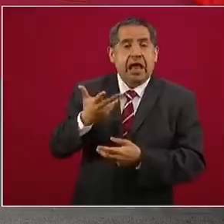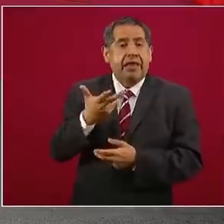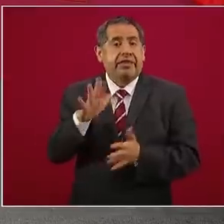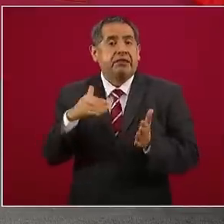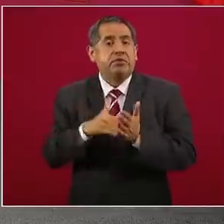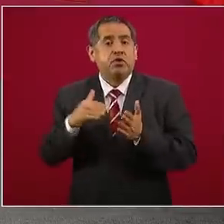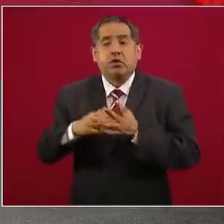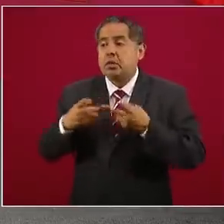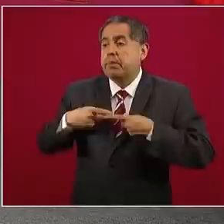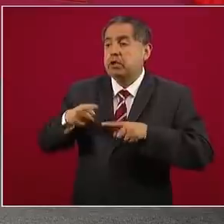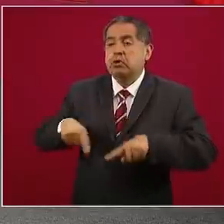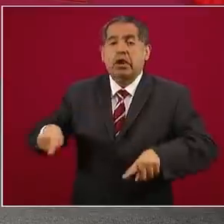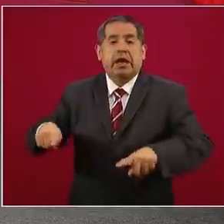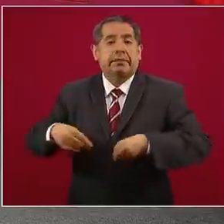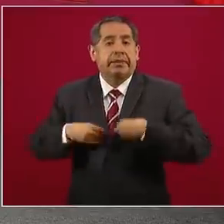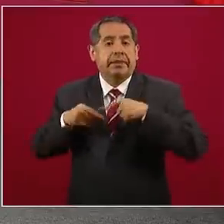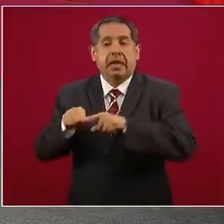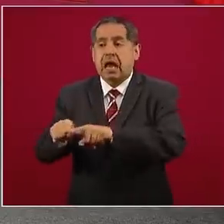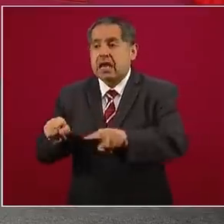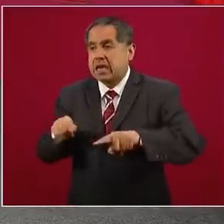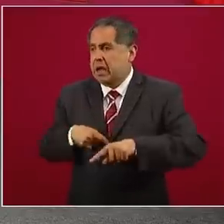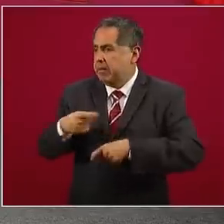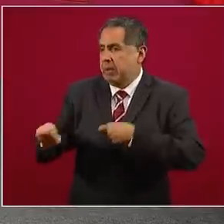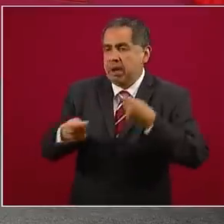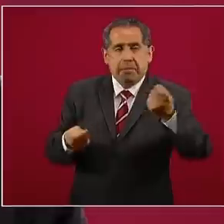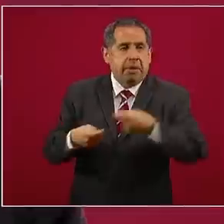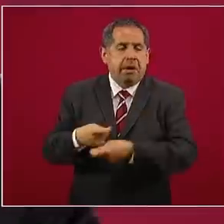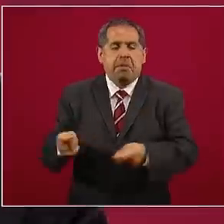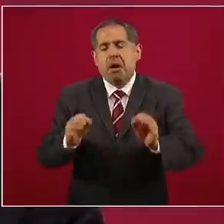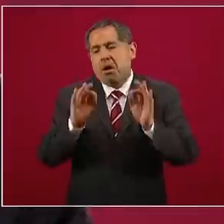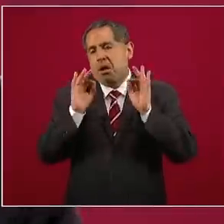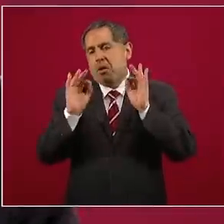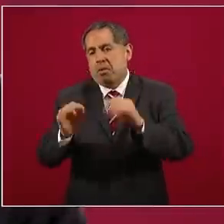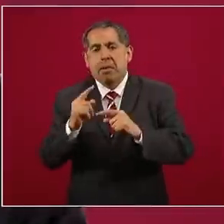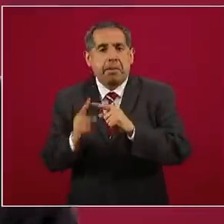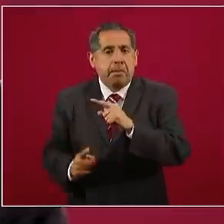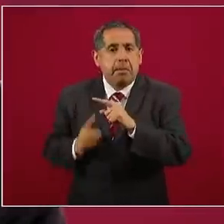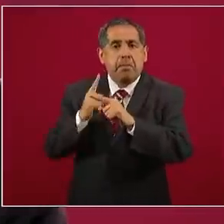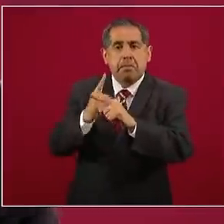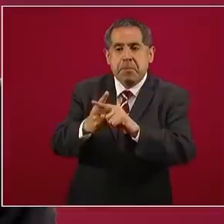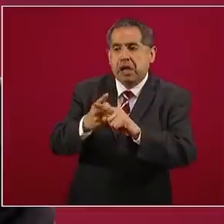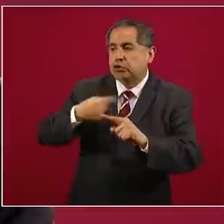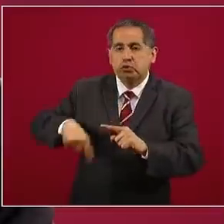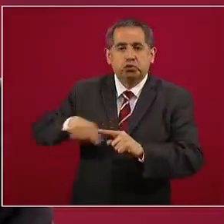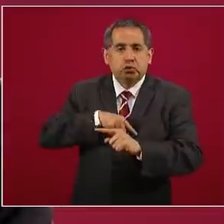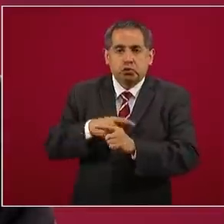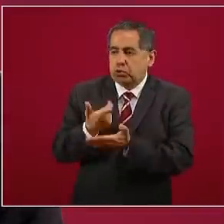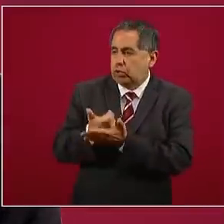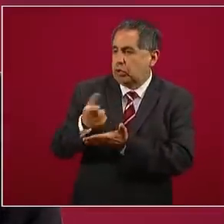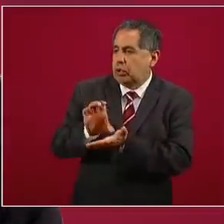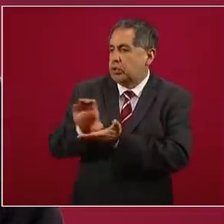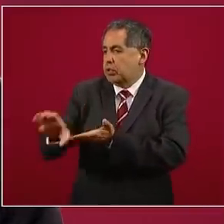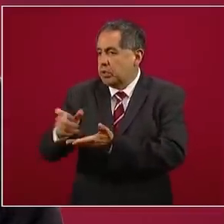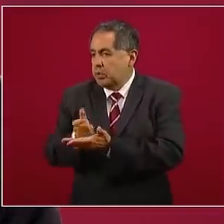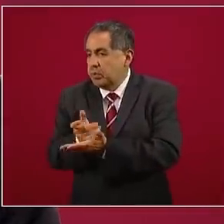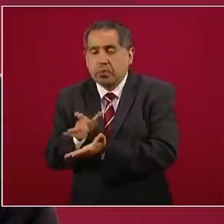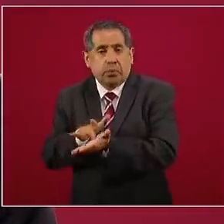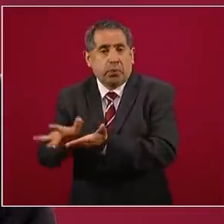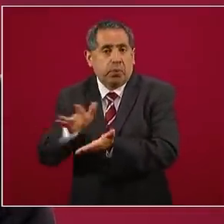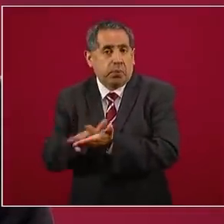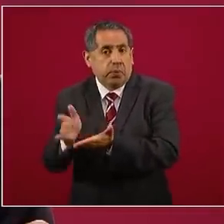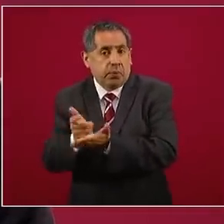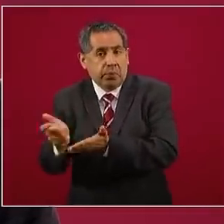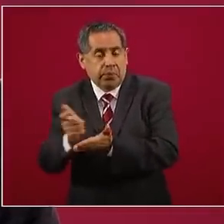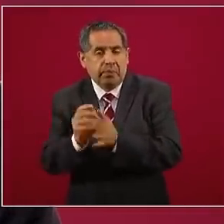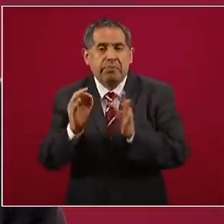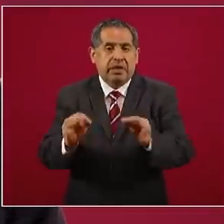hogares abajo y se suman con lo que estamos nosotros destinando. Por eso